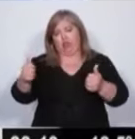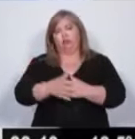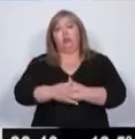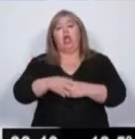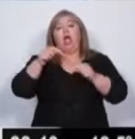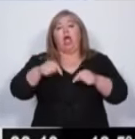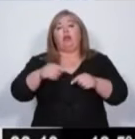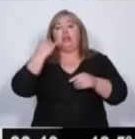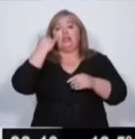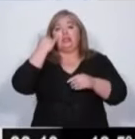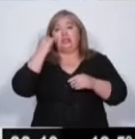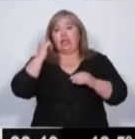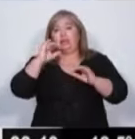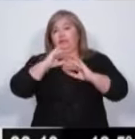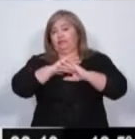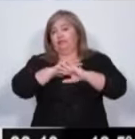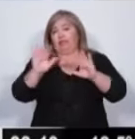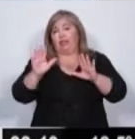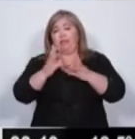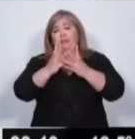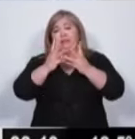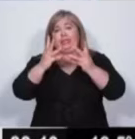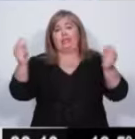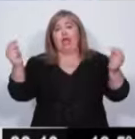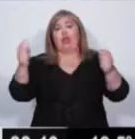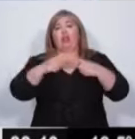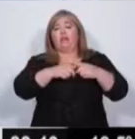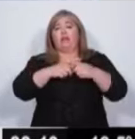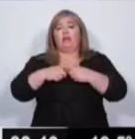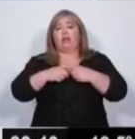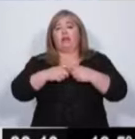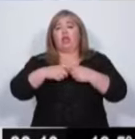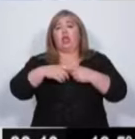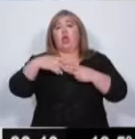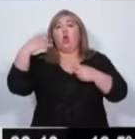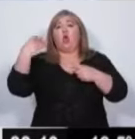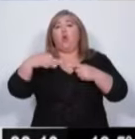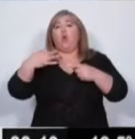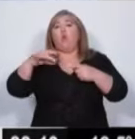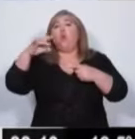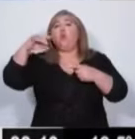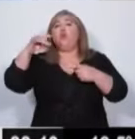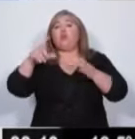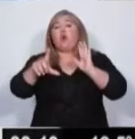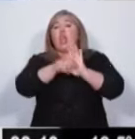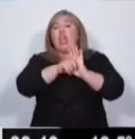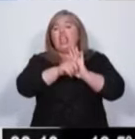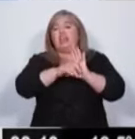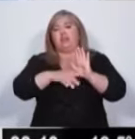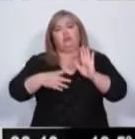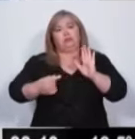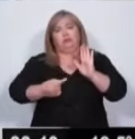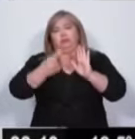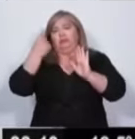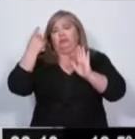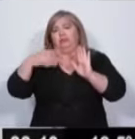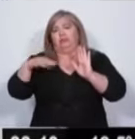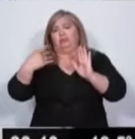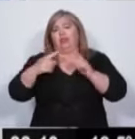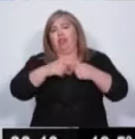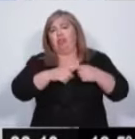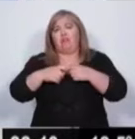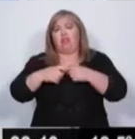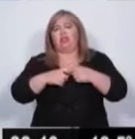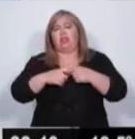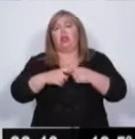al final, el final del debate único, obligatorio, establecido por ley, el primero de muchos. Esperamos que sea